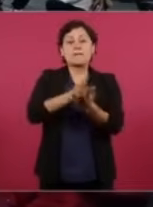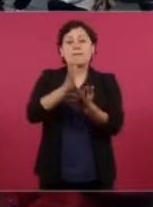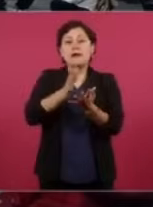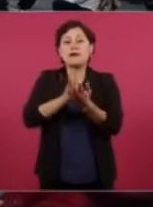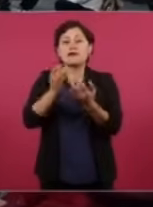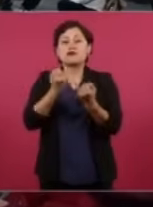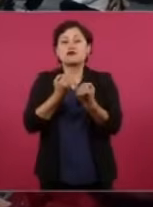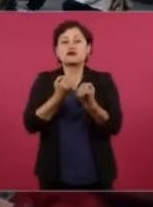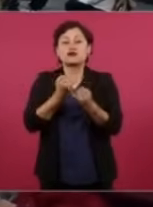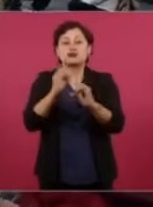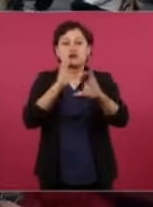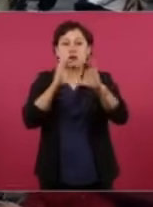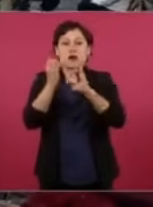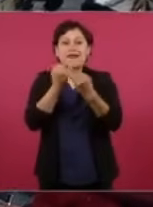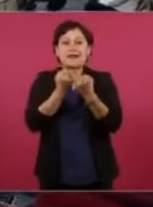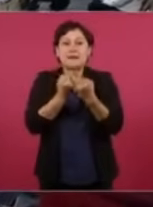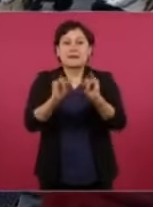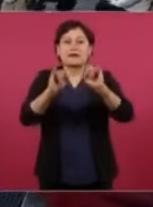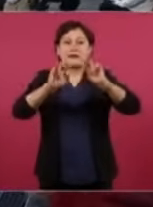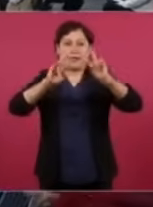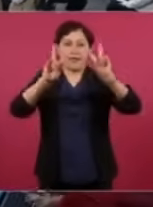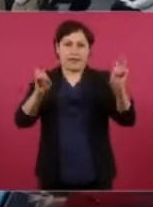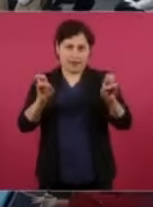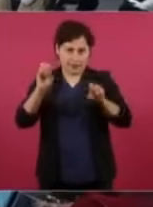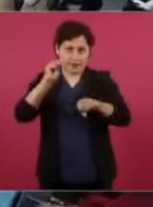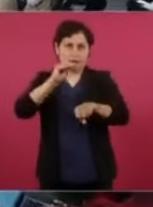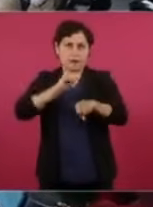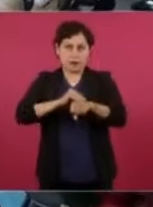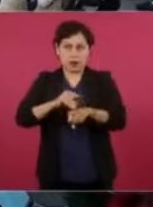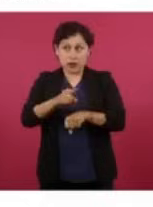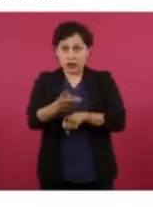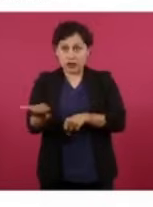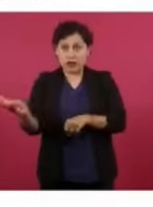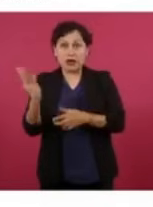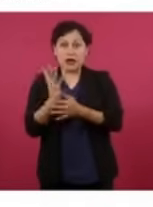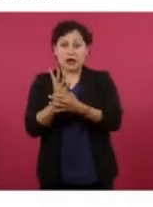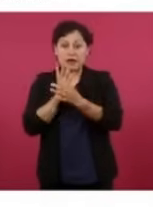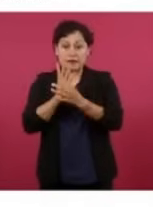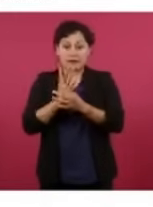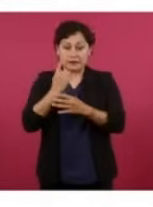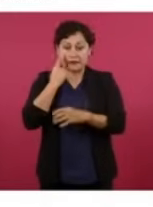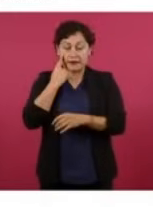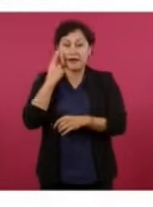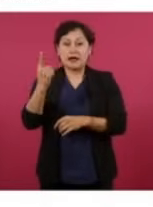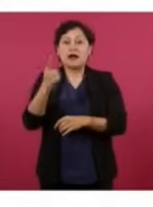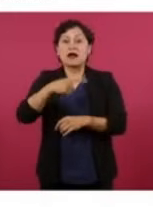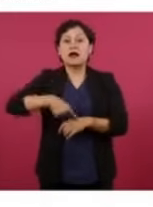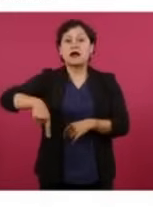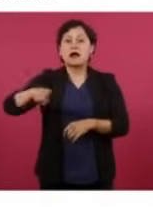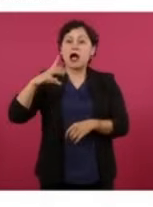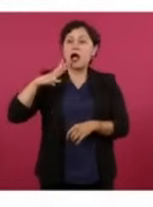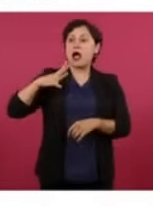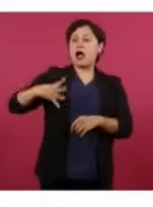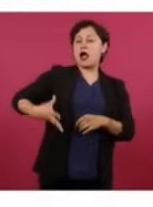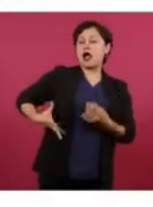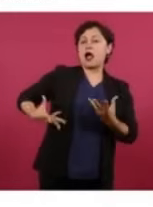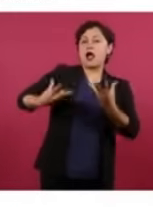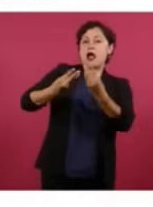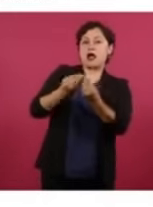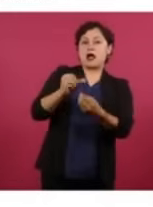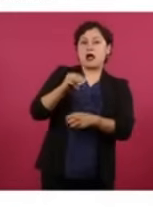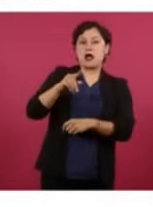que repiten que es un honor estar con Obrador, están bien maiciados y terapeados.